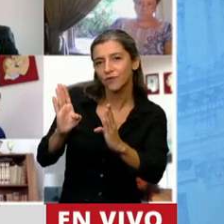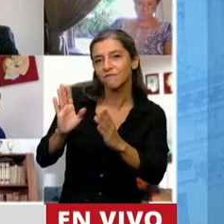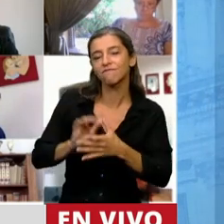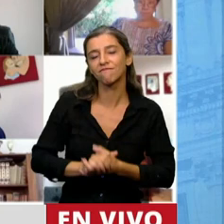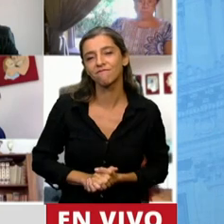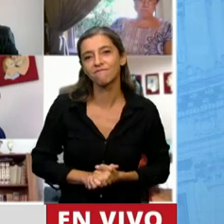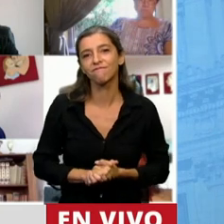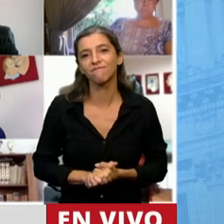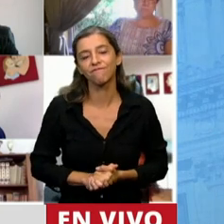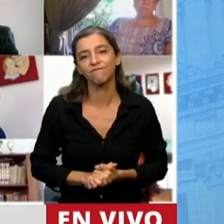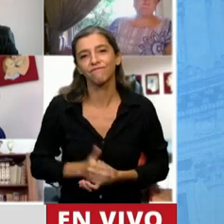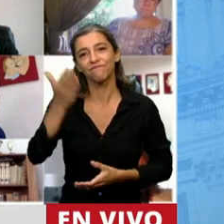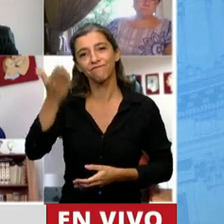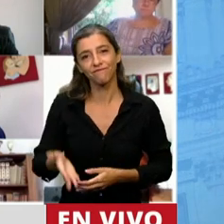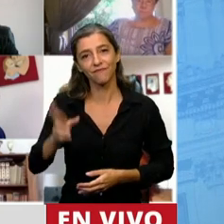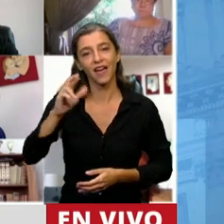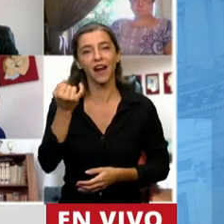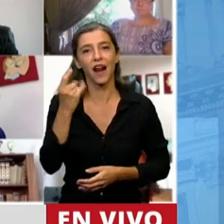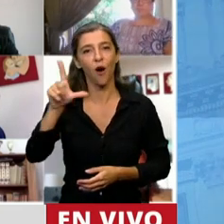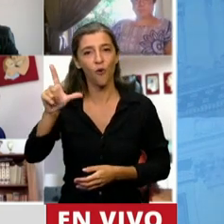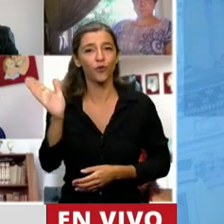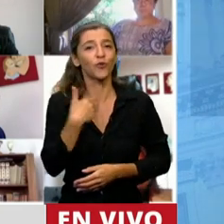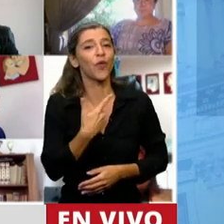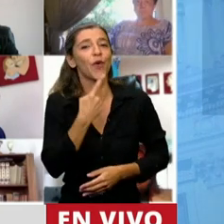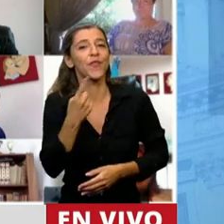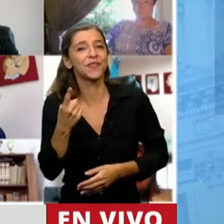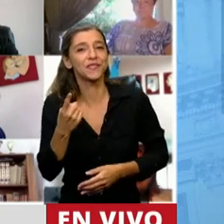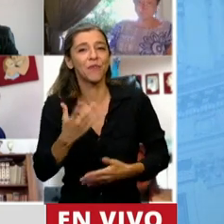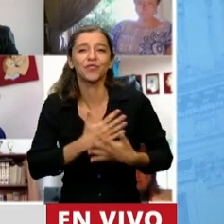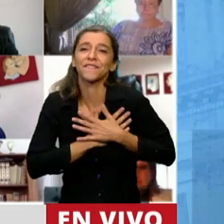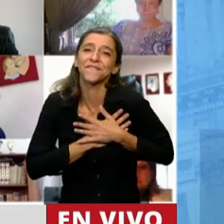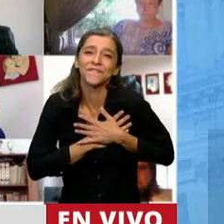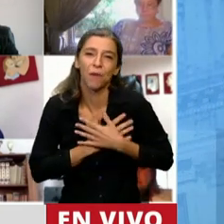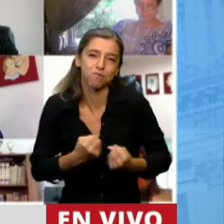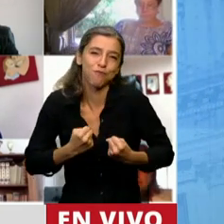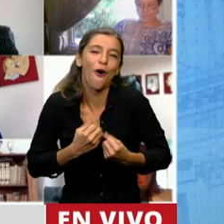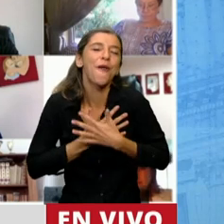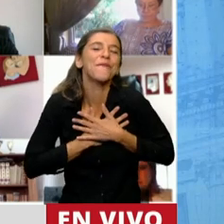Raúl, el querido gordo, como le decíamos nosotros, no discriminándolo, sino amándolo,